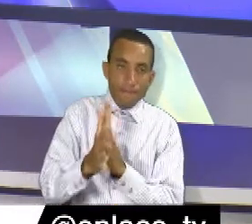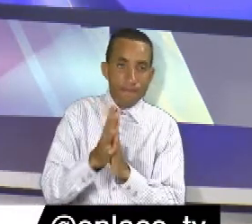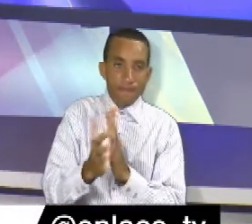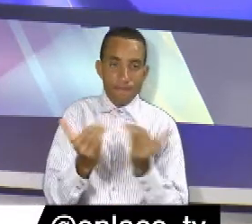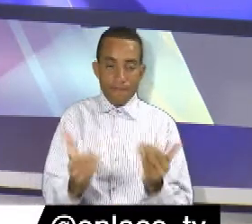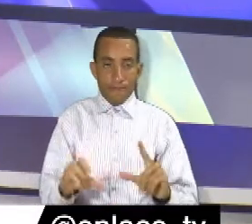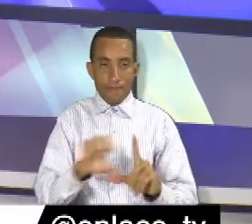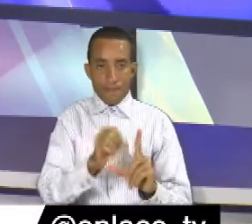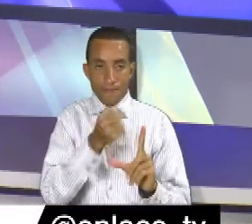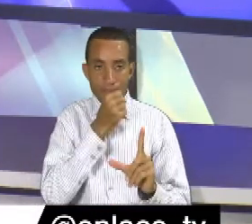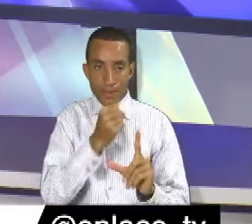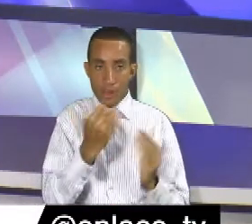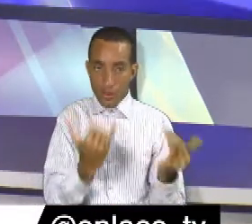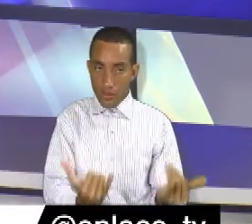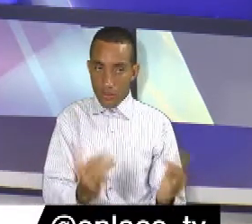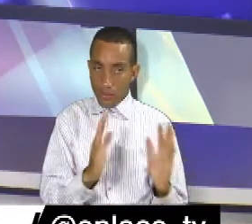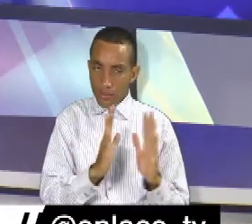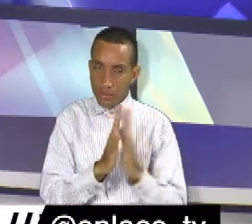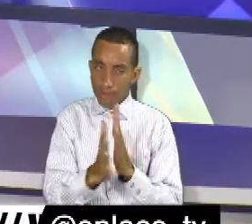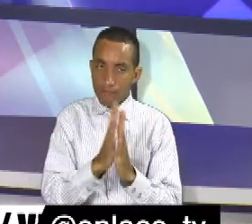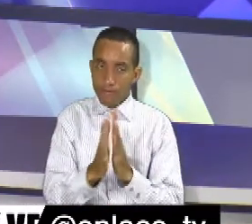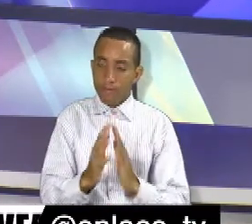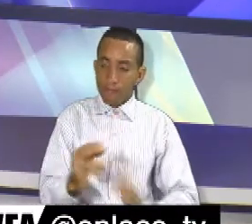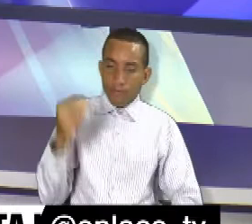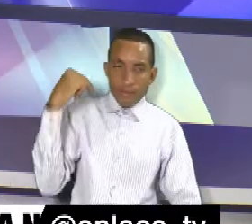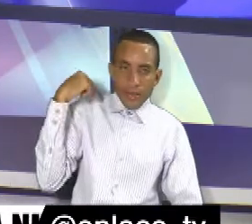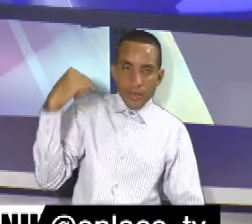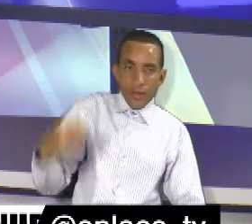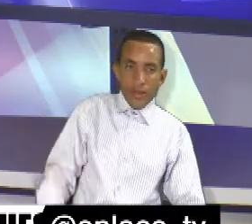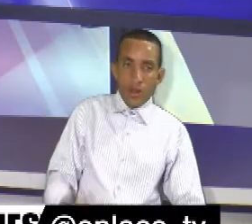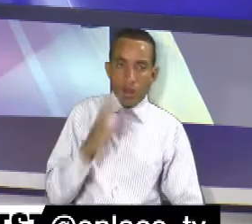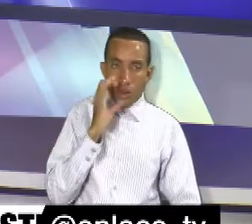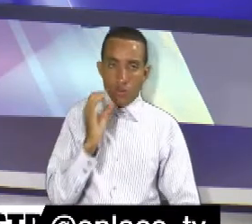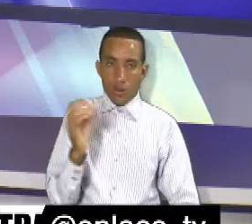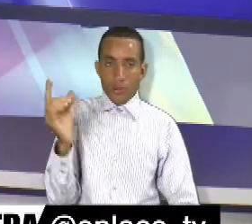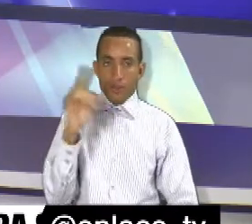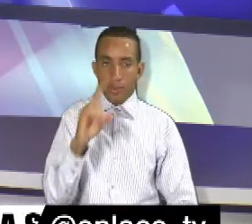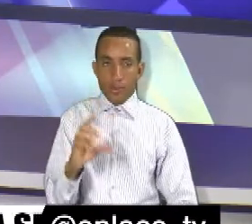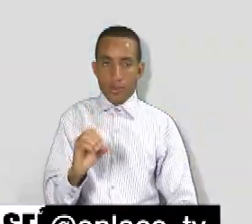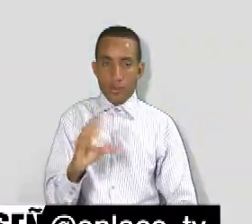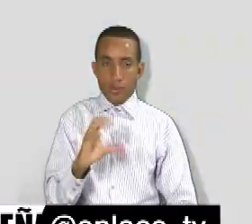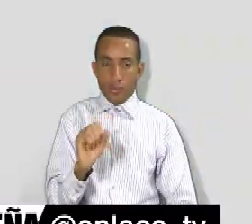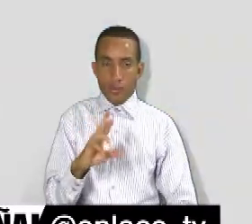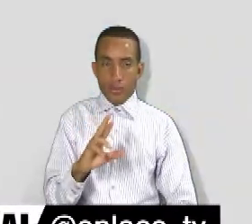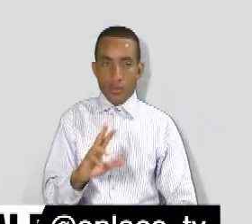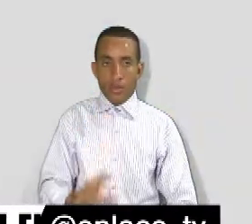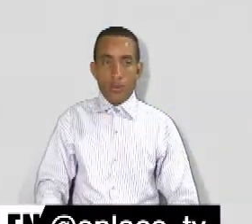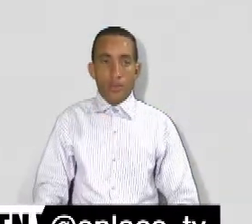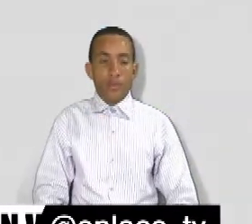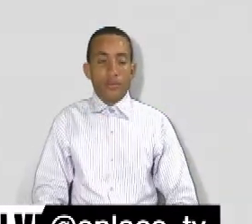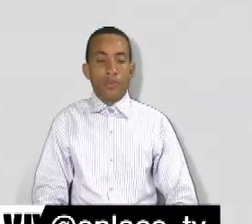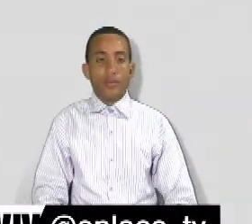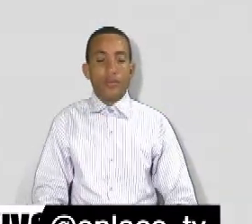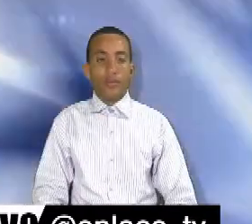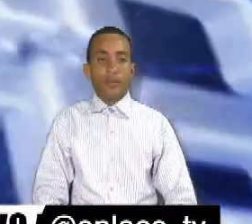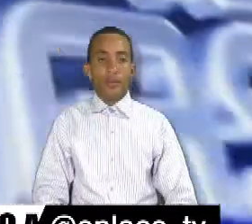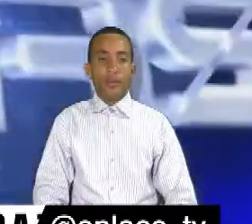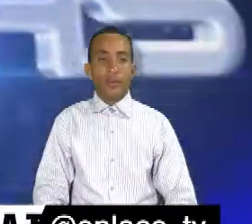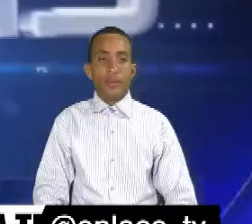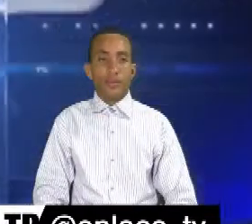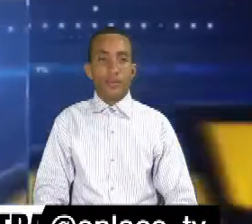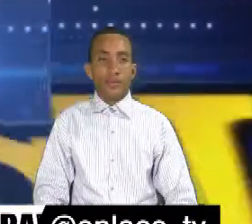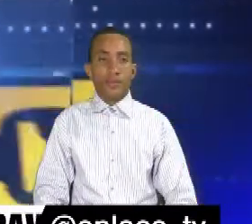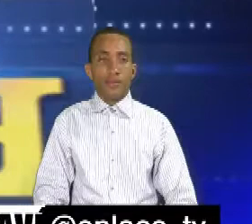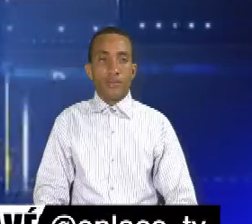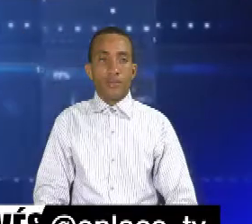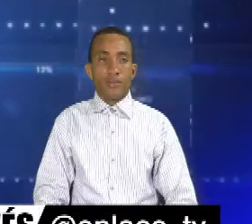la presente emisión les contamos sobre la historia del profesor Oscar Villamizar. Con el patrocinio de Impala Terminals.